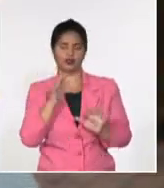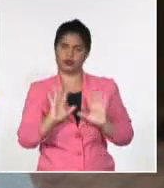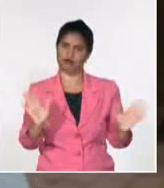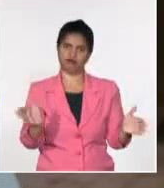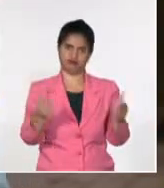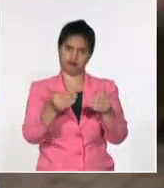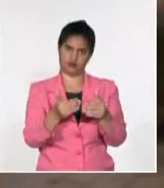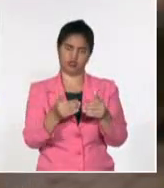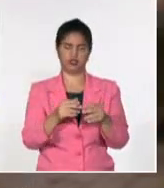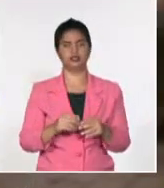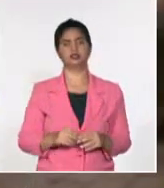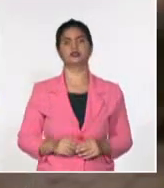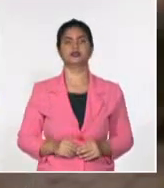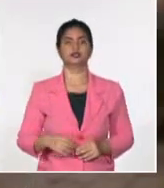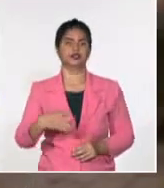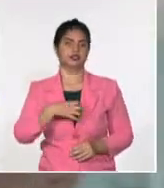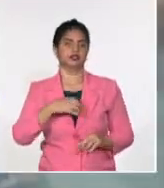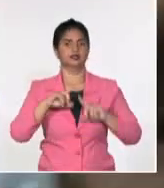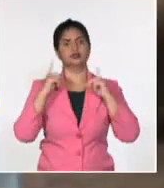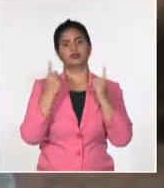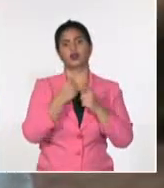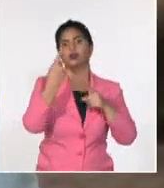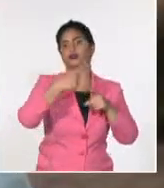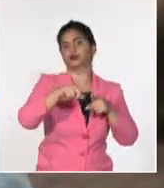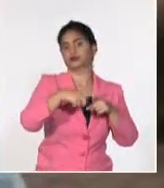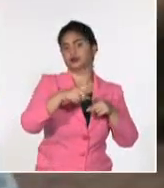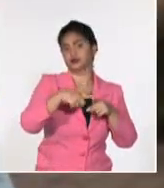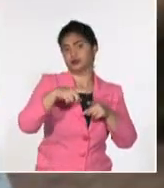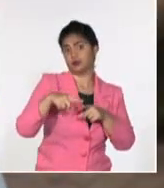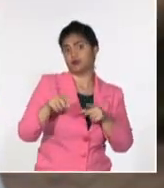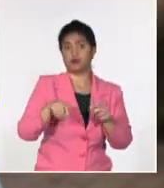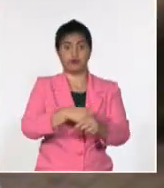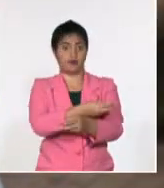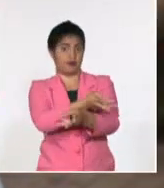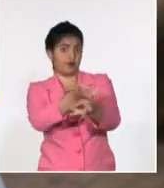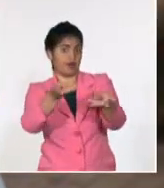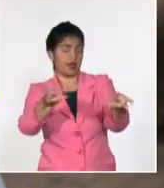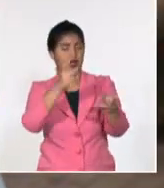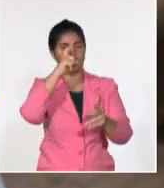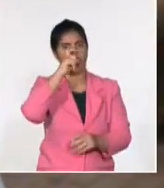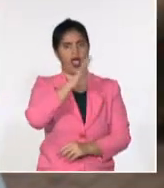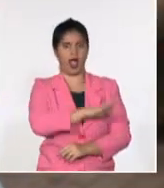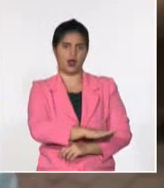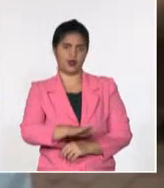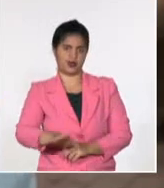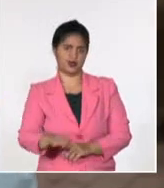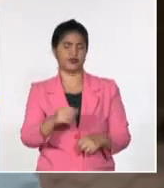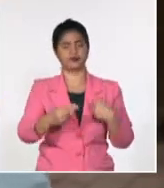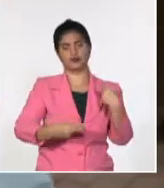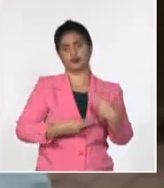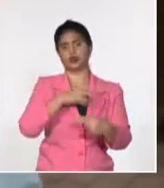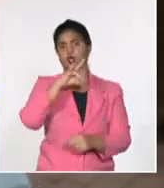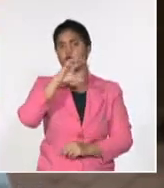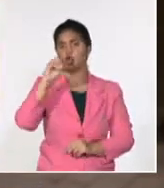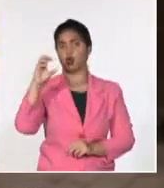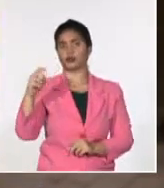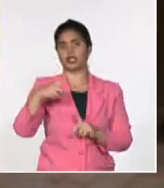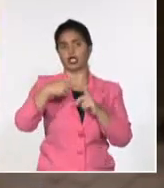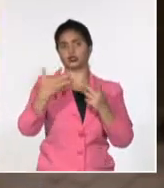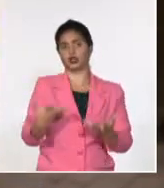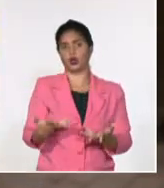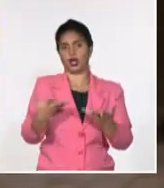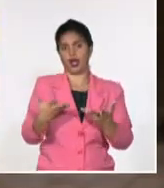que se necesitan para poder garantizar 900 toneladas de compota en este mes, y